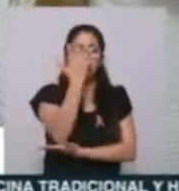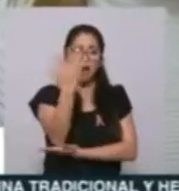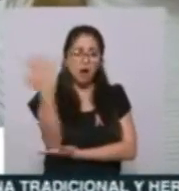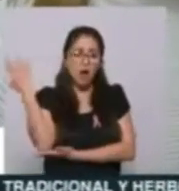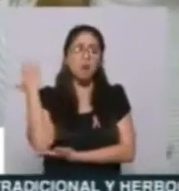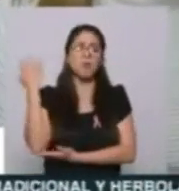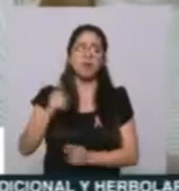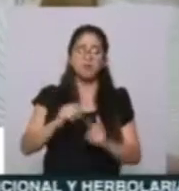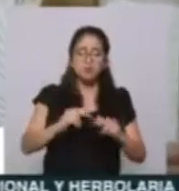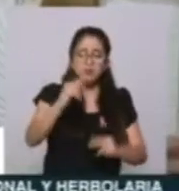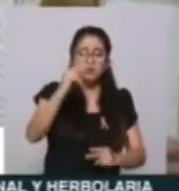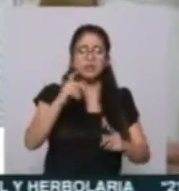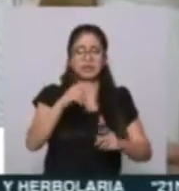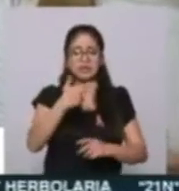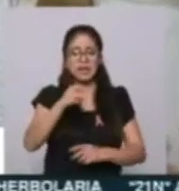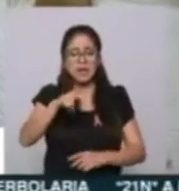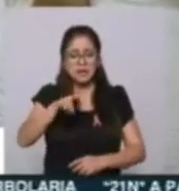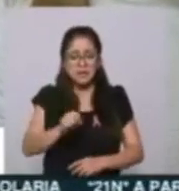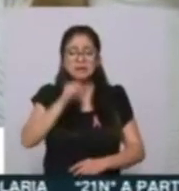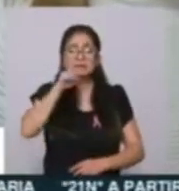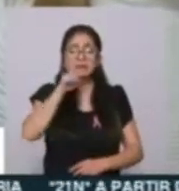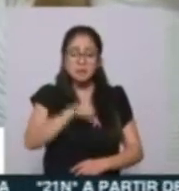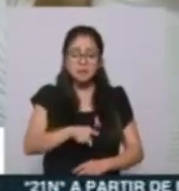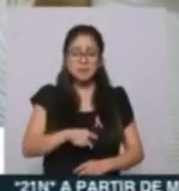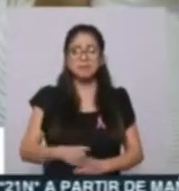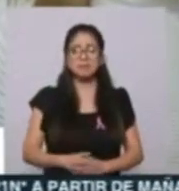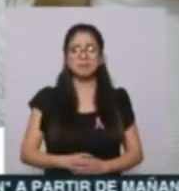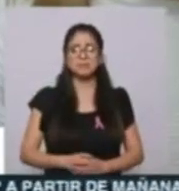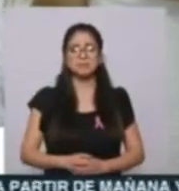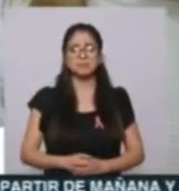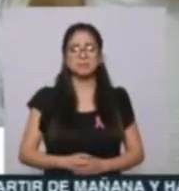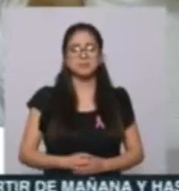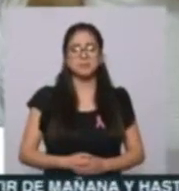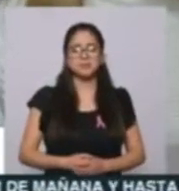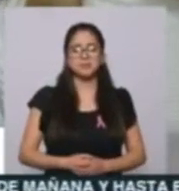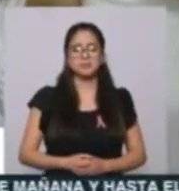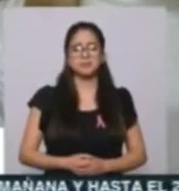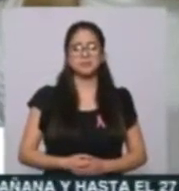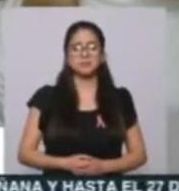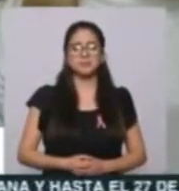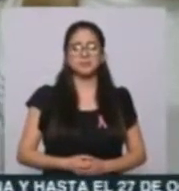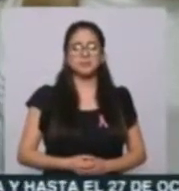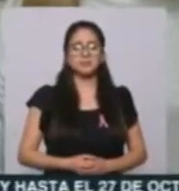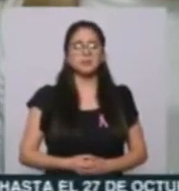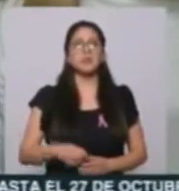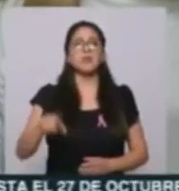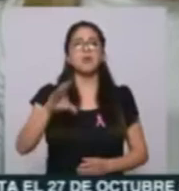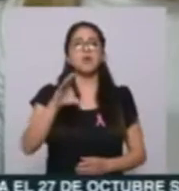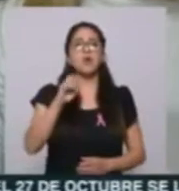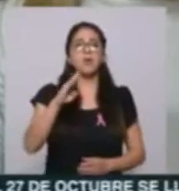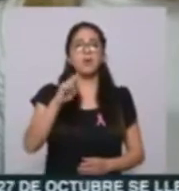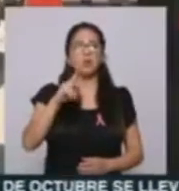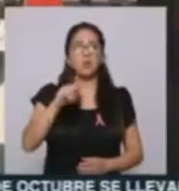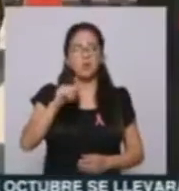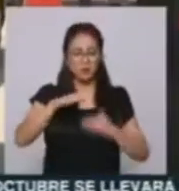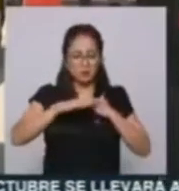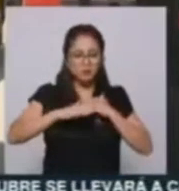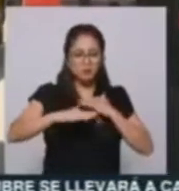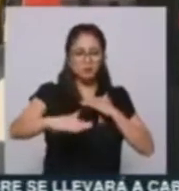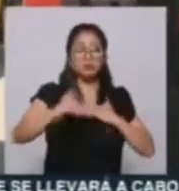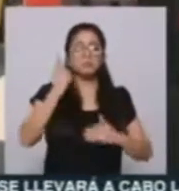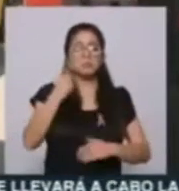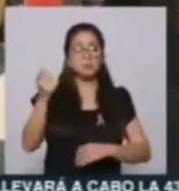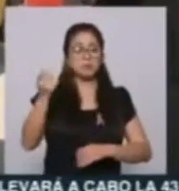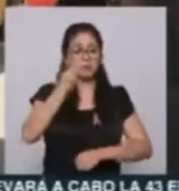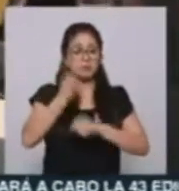arbustos, hierbas y también lo que se conoce como cobertura de suelo o cubresuelos. La secretaria